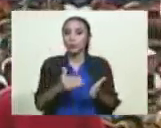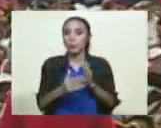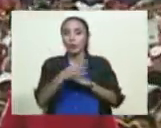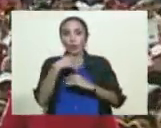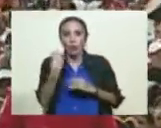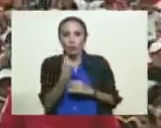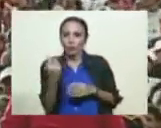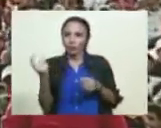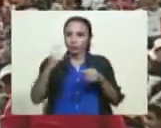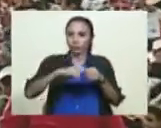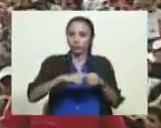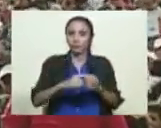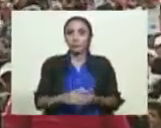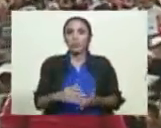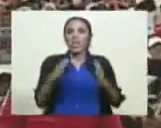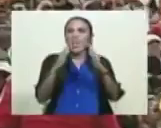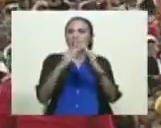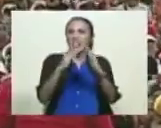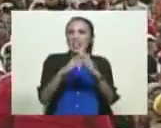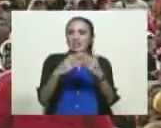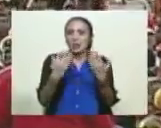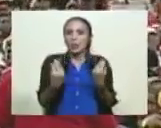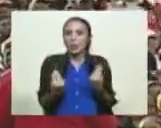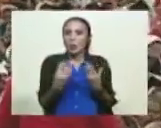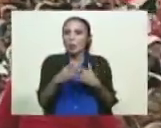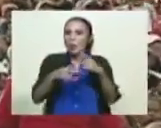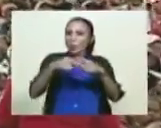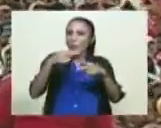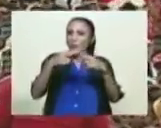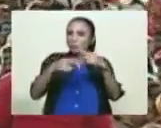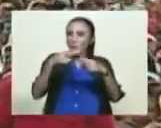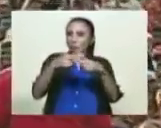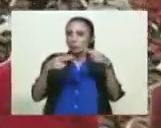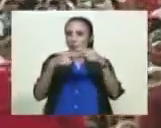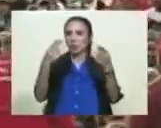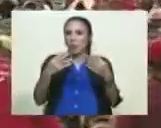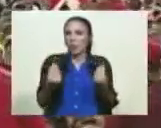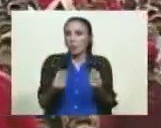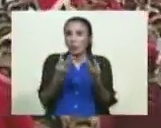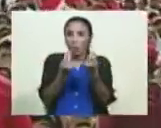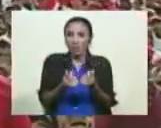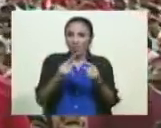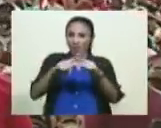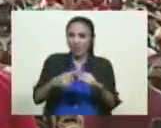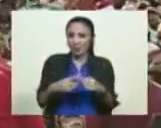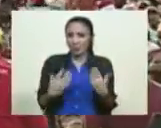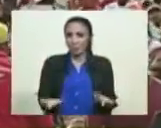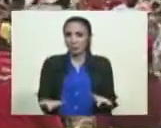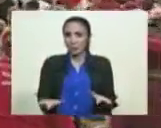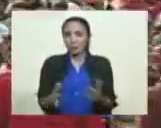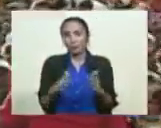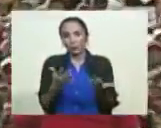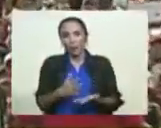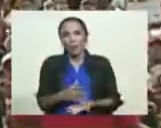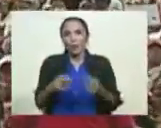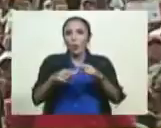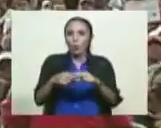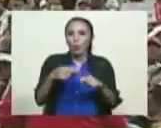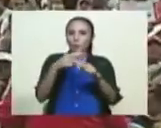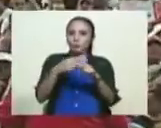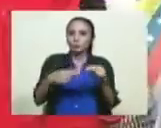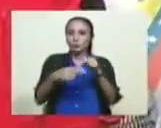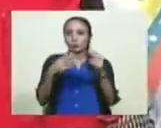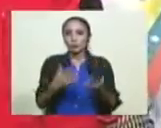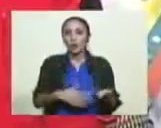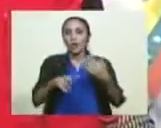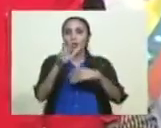En vivienda, usted me corrige si este dato no está bien, gobernador. Hemos construido y entregado